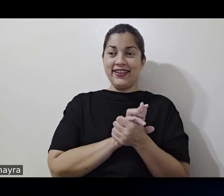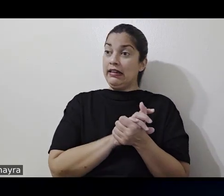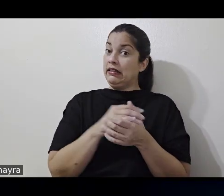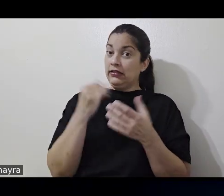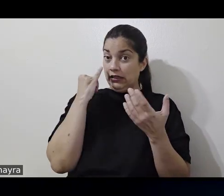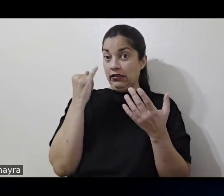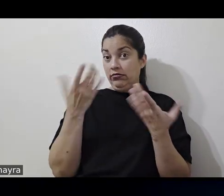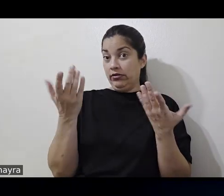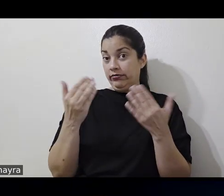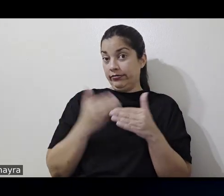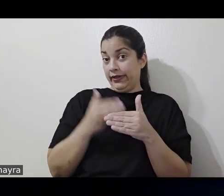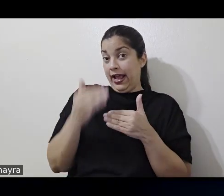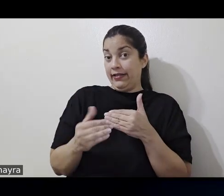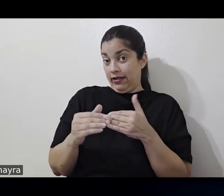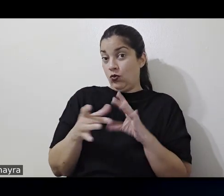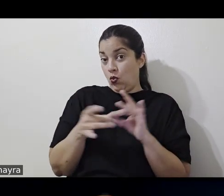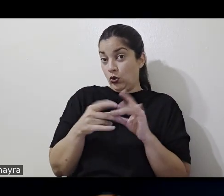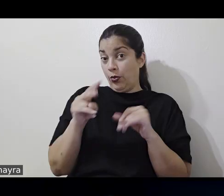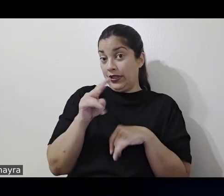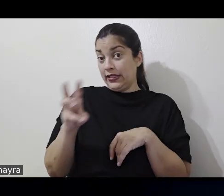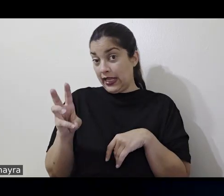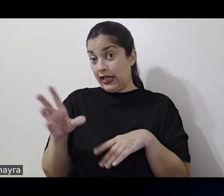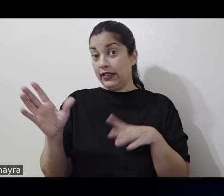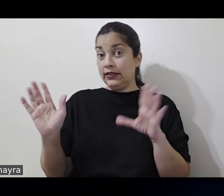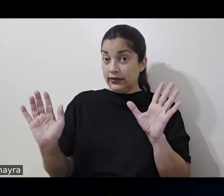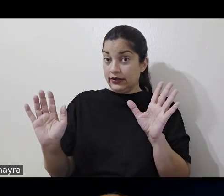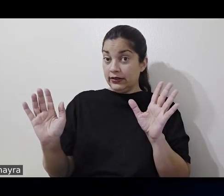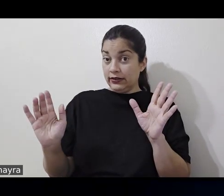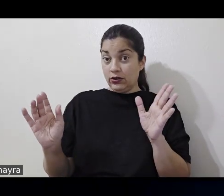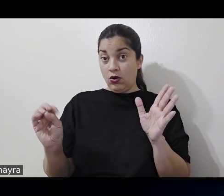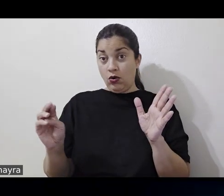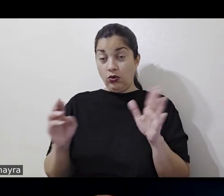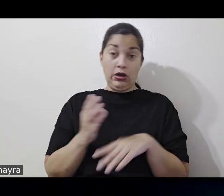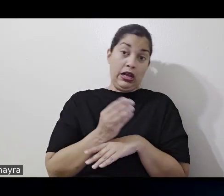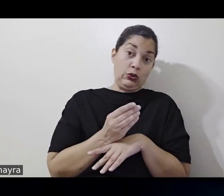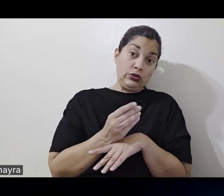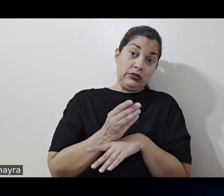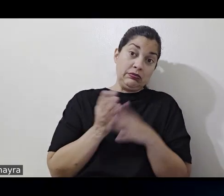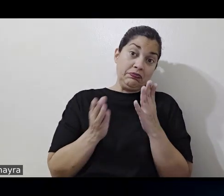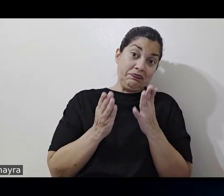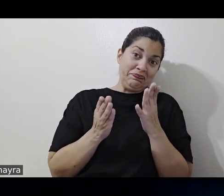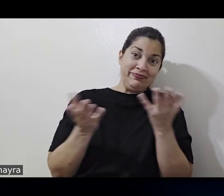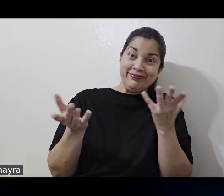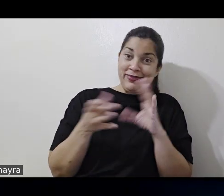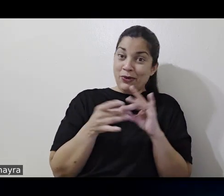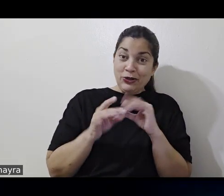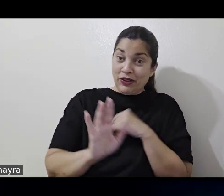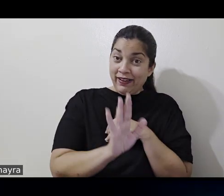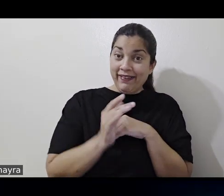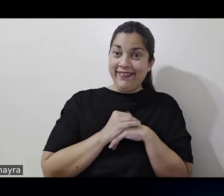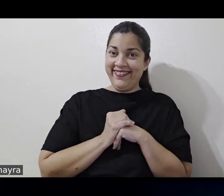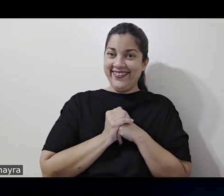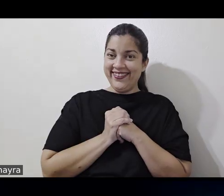del cuento 26, del cuento 14, serían los cuentos de él, ¿verdad? Sí,